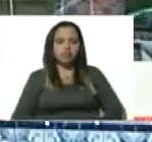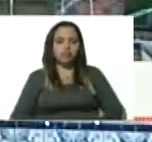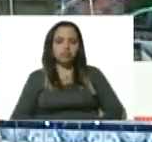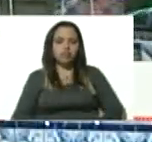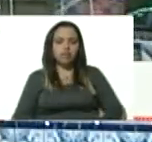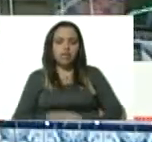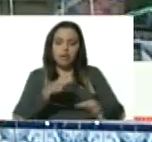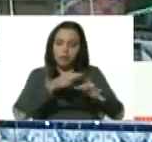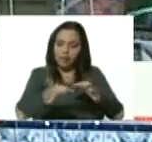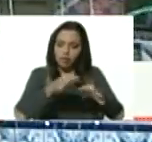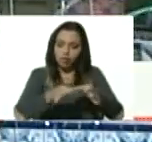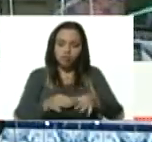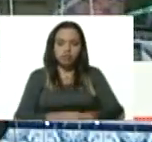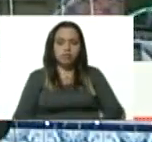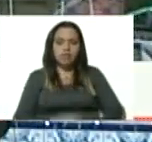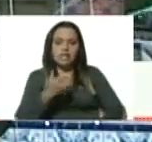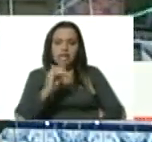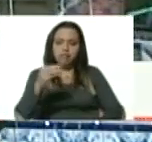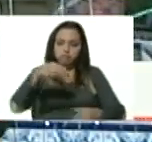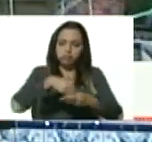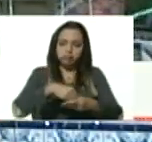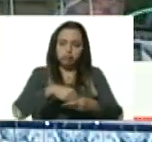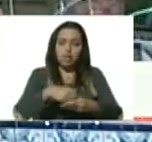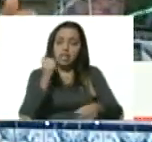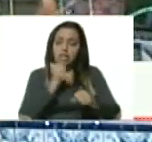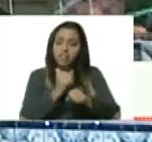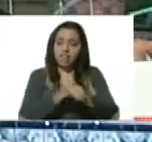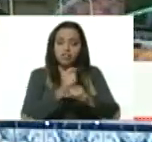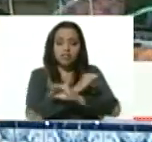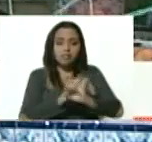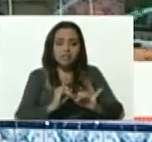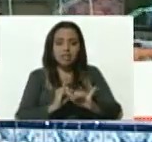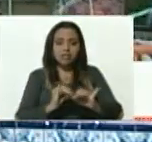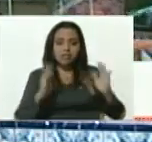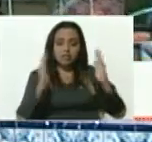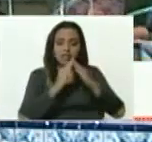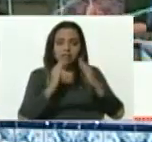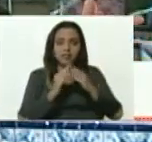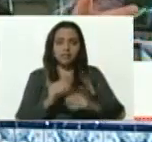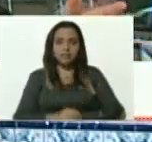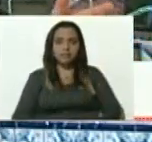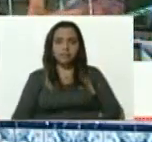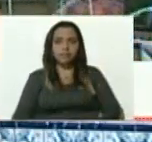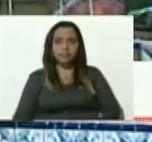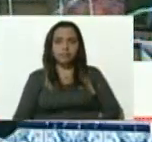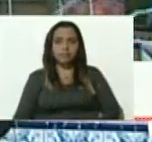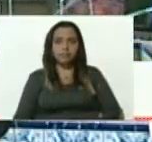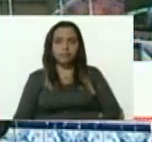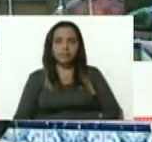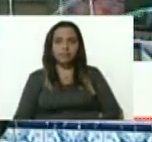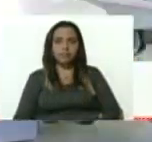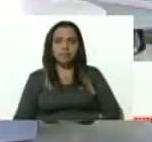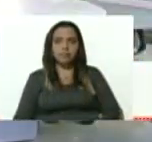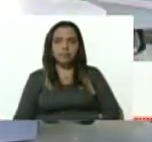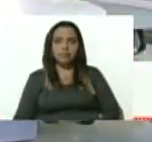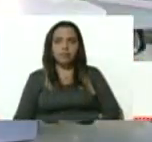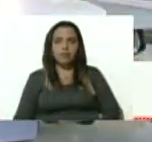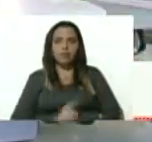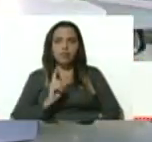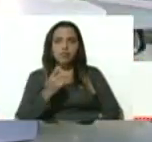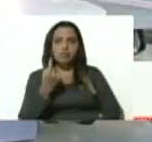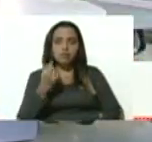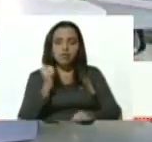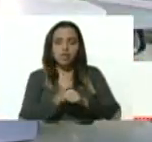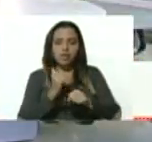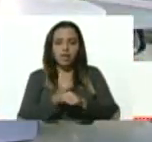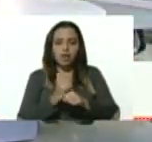el Petro, y han depositado y están trabajando y terminando las viviendas. Así es, mi comandante presidente, y no solamente los trabajadores que se han